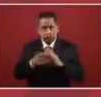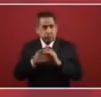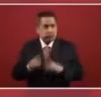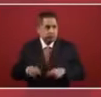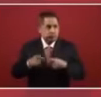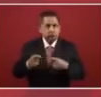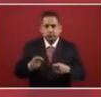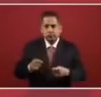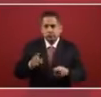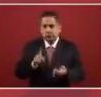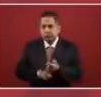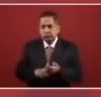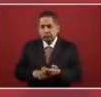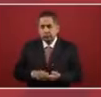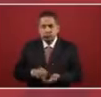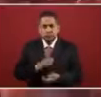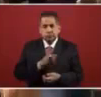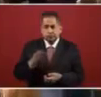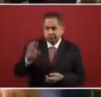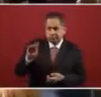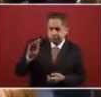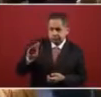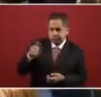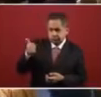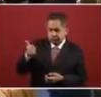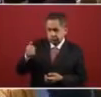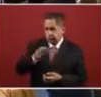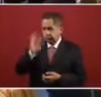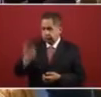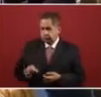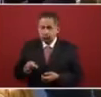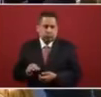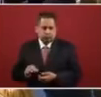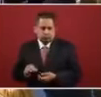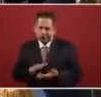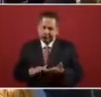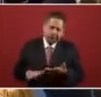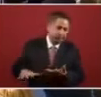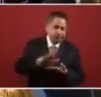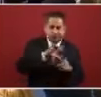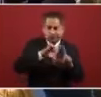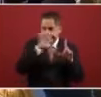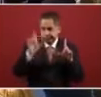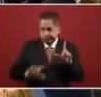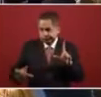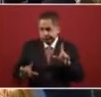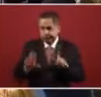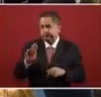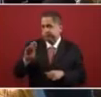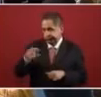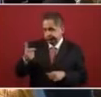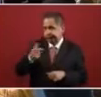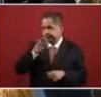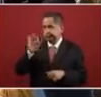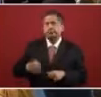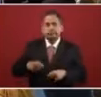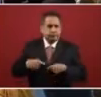entregando precisamente el 96% de todos los libros de texto gratuito.